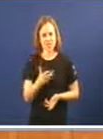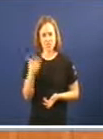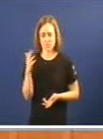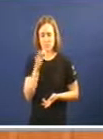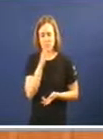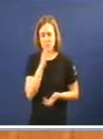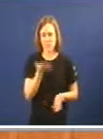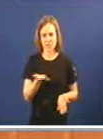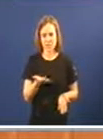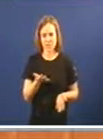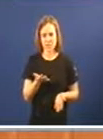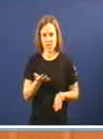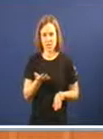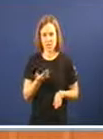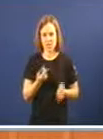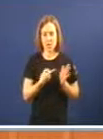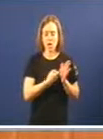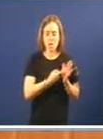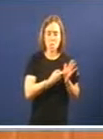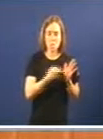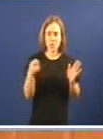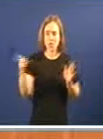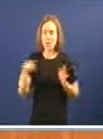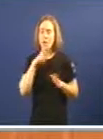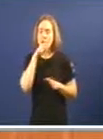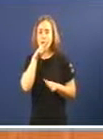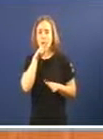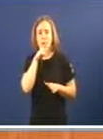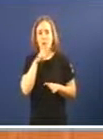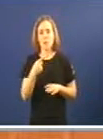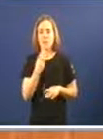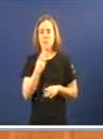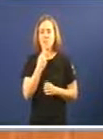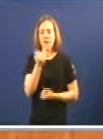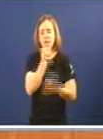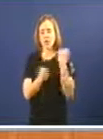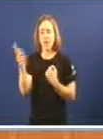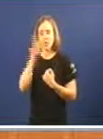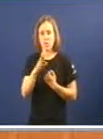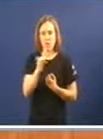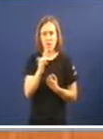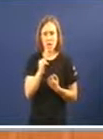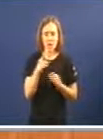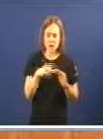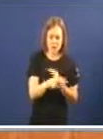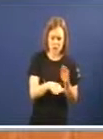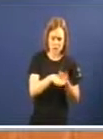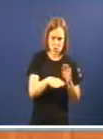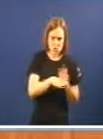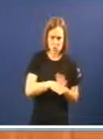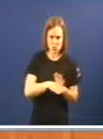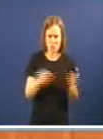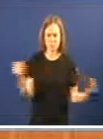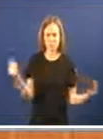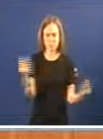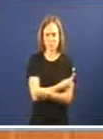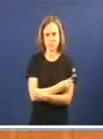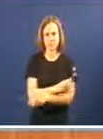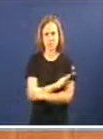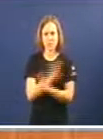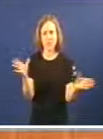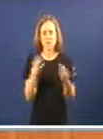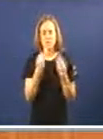se elimine ese doble discurso de que la recuperación económica pero que esa recuperación cesa simplemente para unos pocos más nada